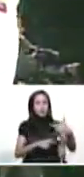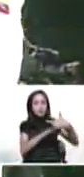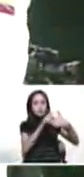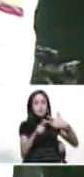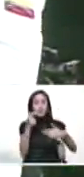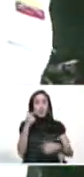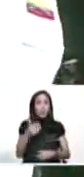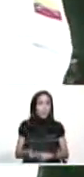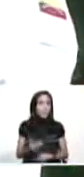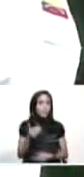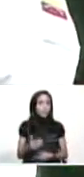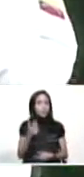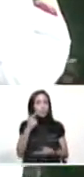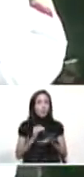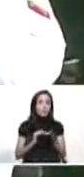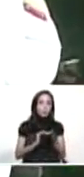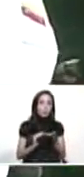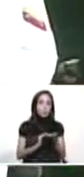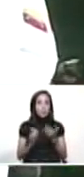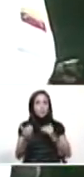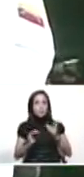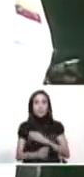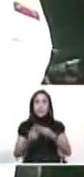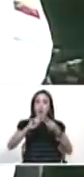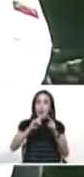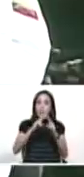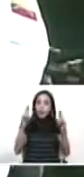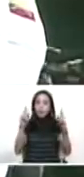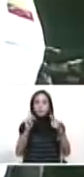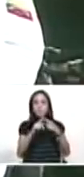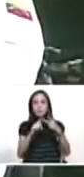vitales. La paz,